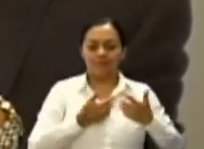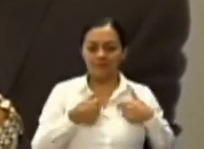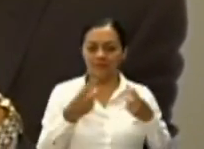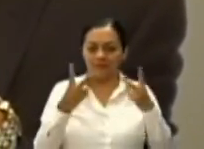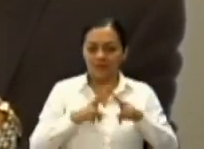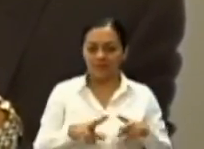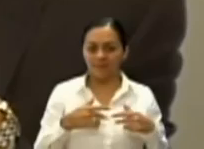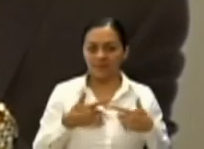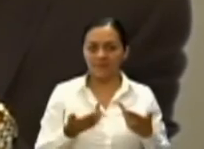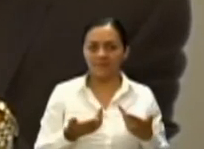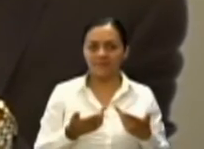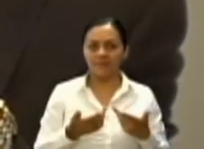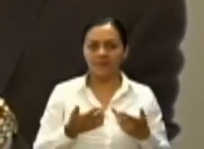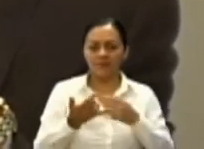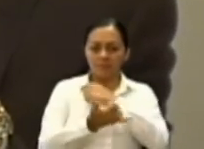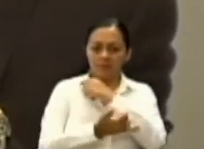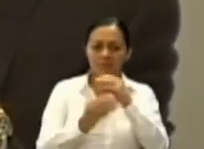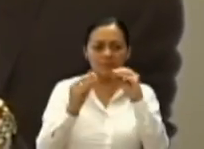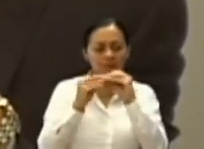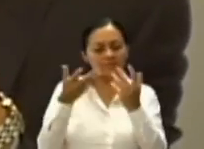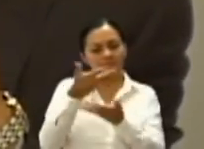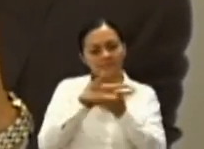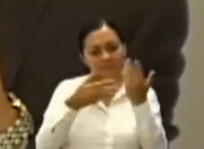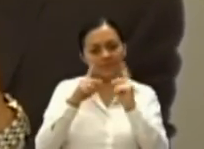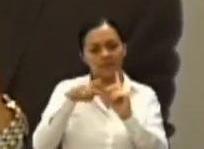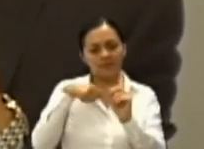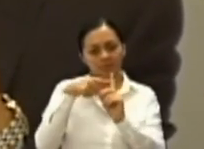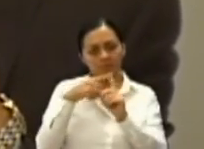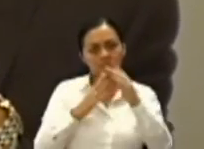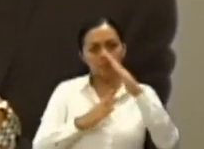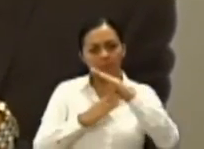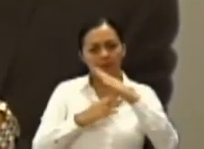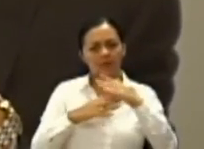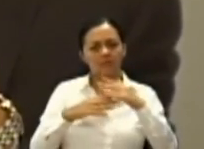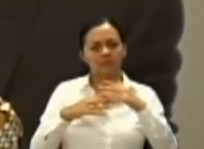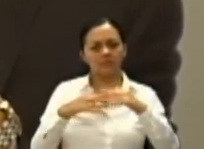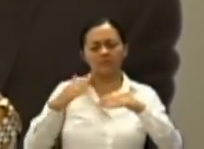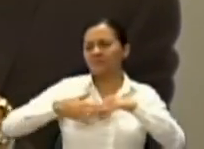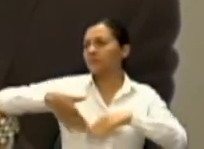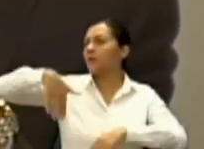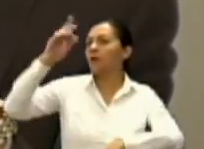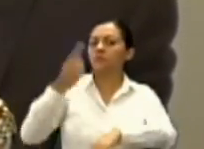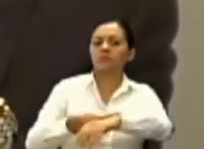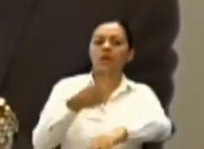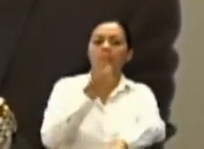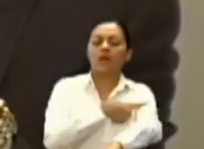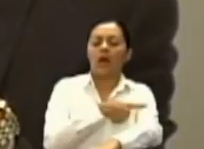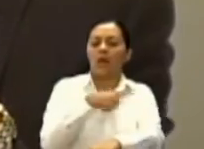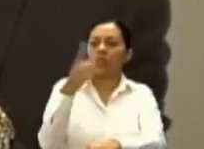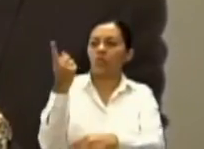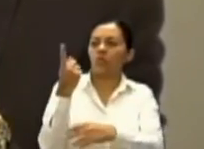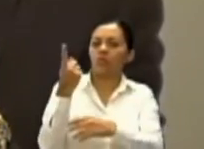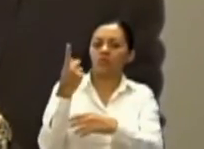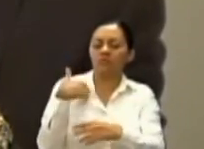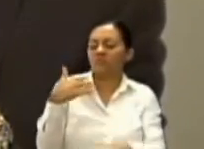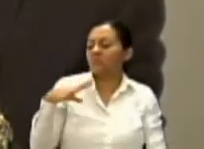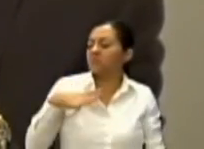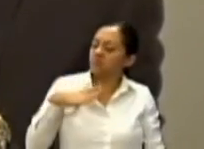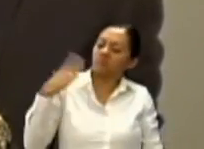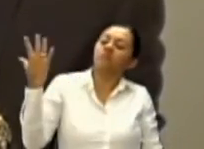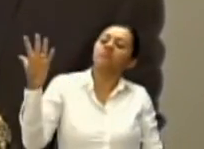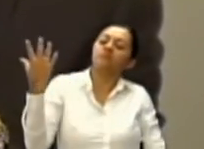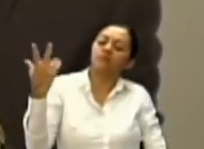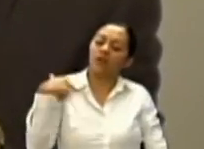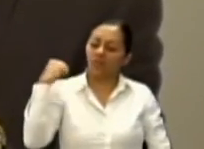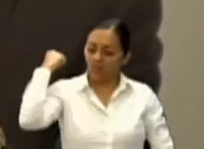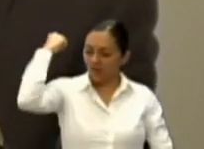y un país así que vive en armonía pero sin los extremos que vemos en otros lados sin creer algunos que tienen